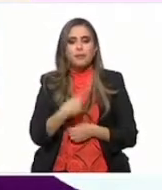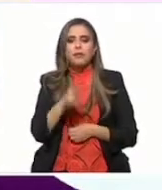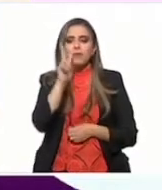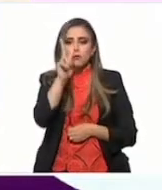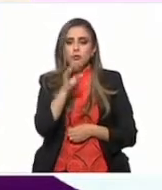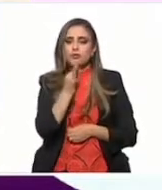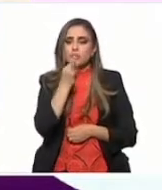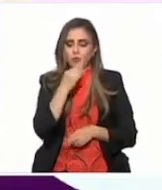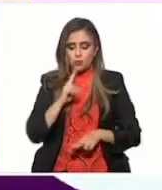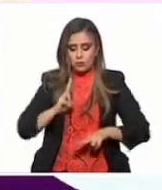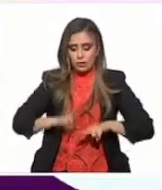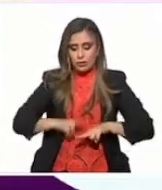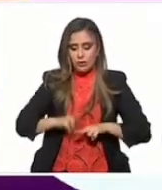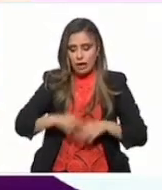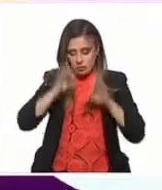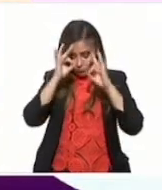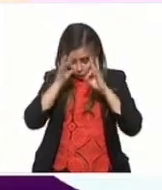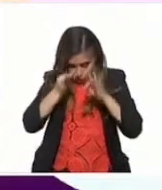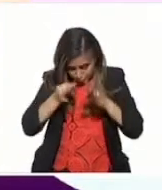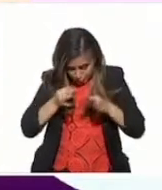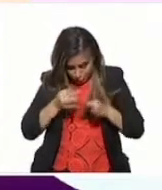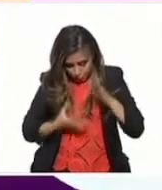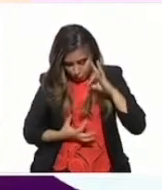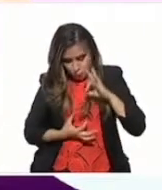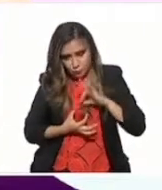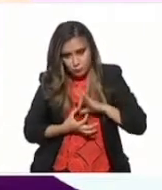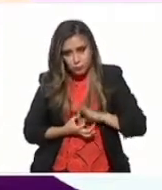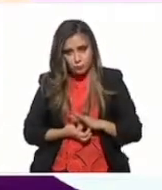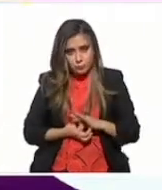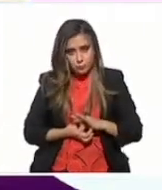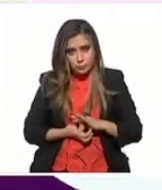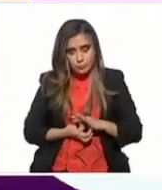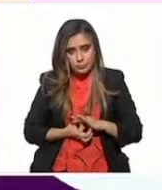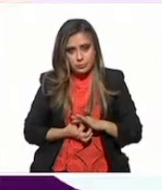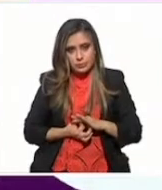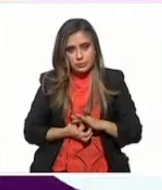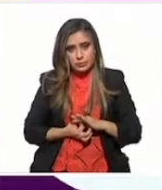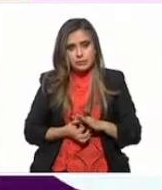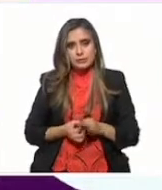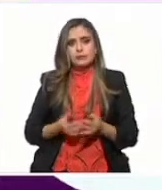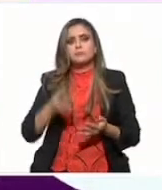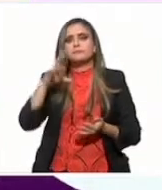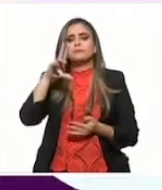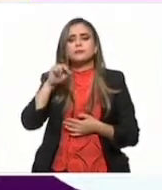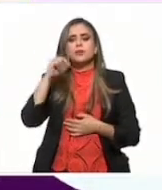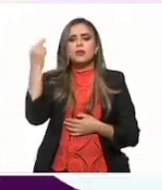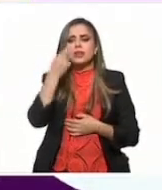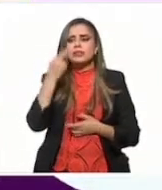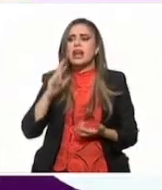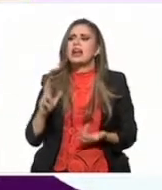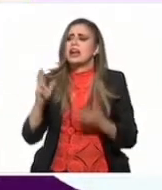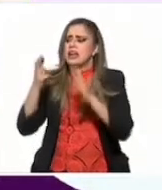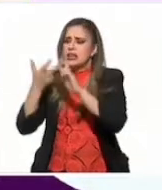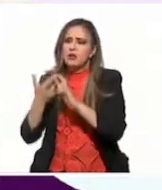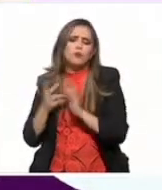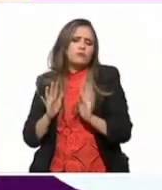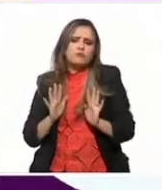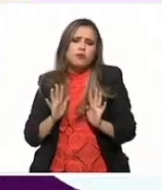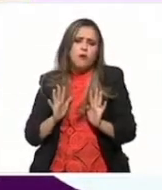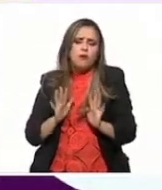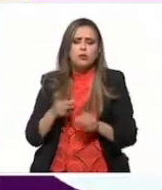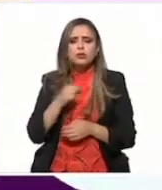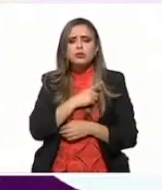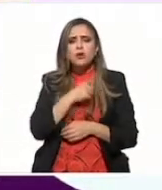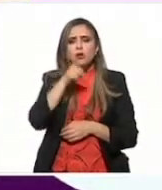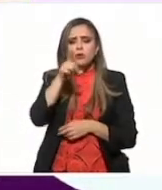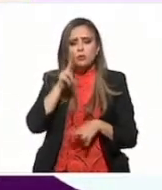mismos no necesariamente en una persuasión religiosa solamente preguntarnos